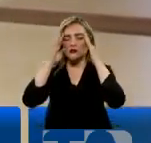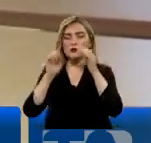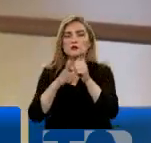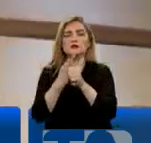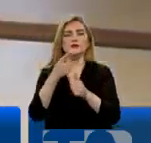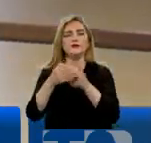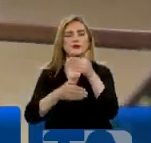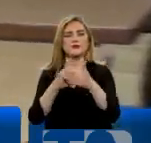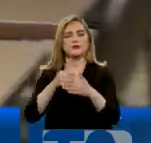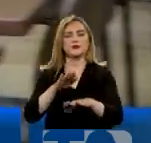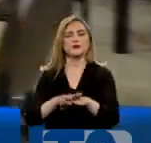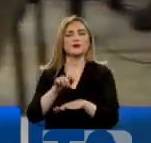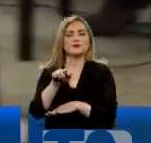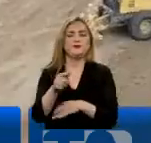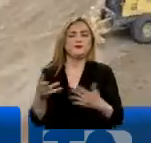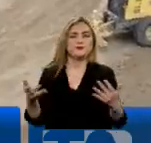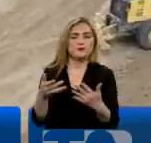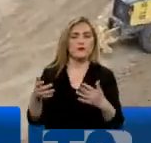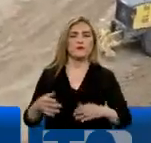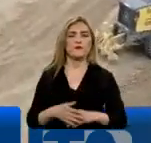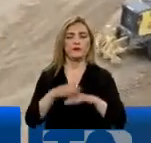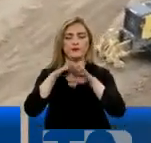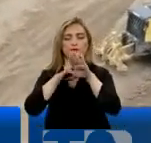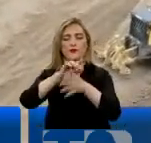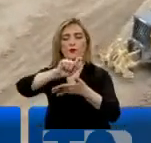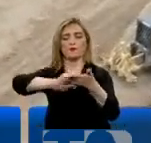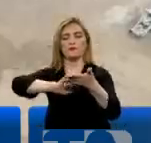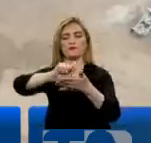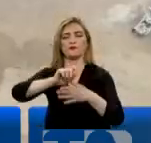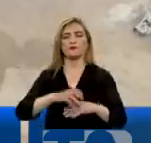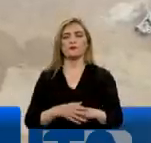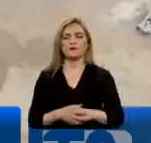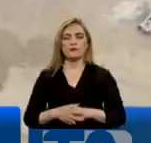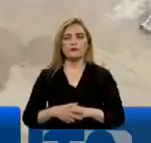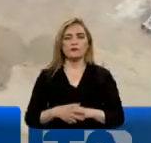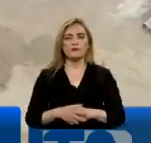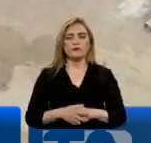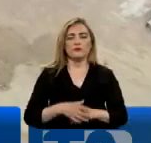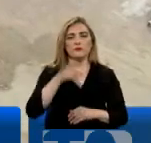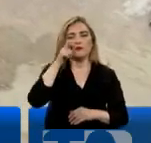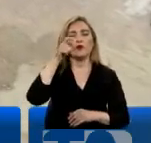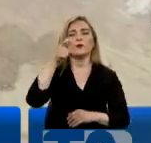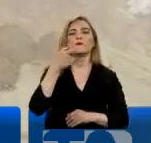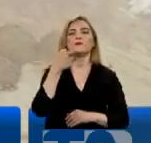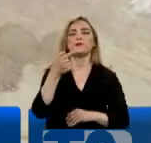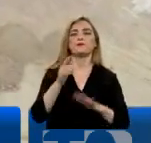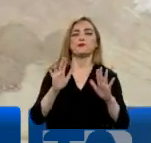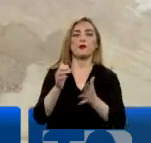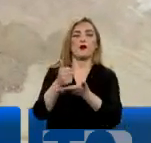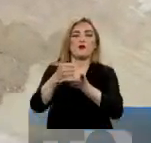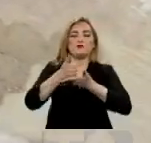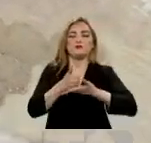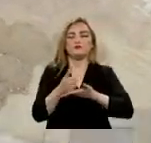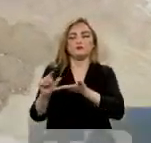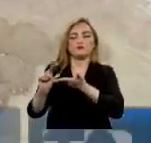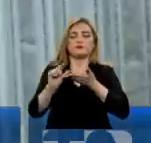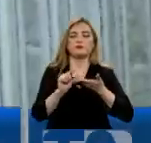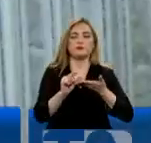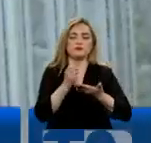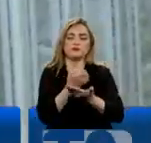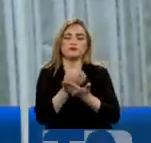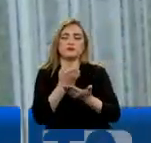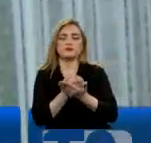se lo señala como el responsable de la adjudicación del contrato e inclusive, según Fiscalía, sería beneficiario de créditos